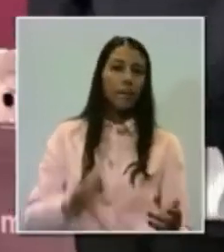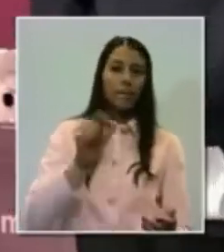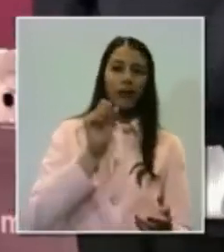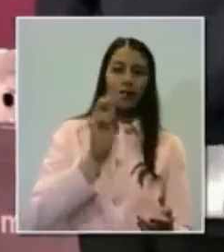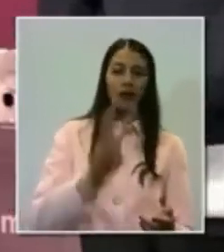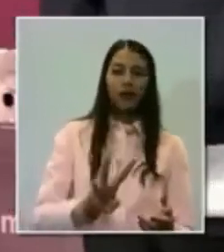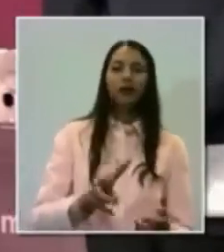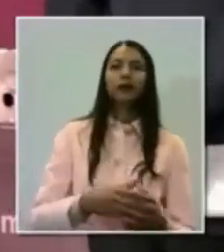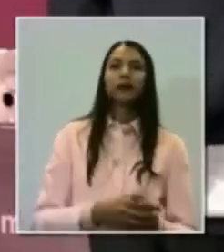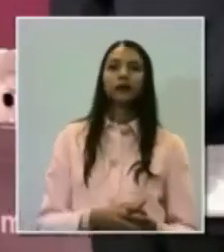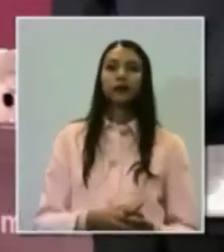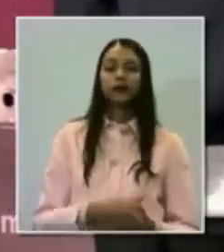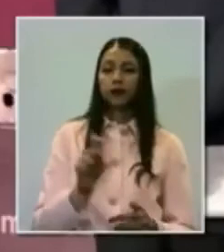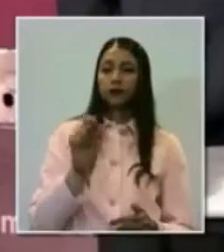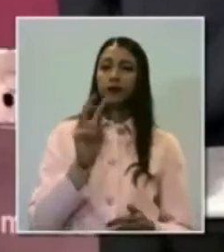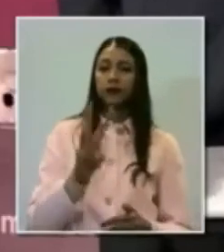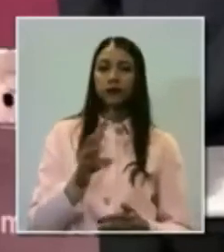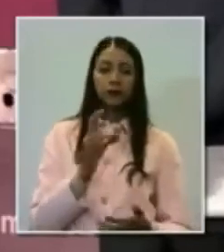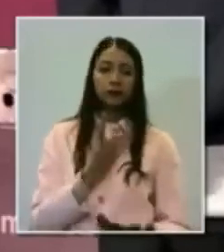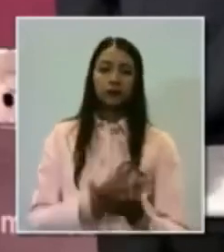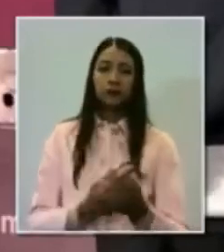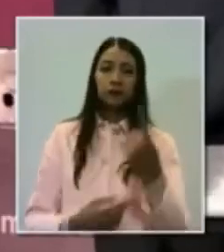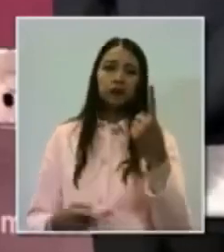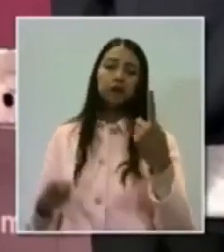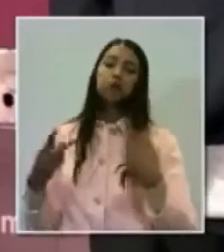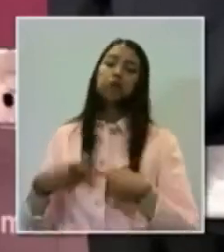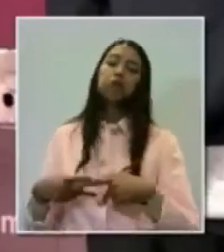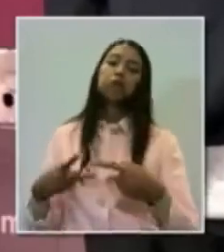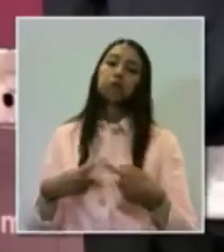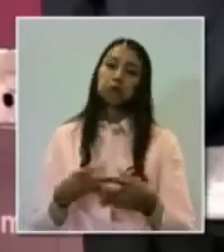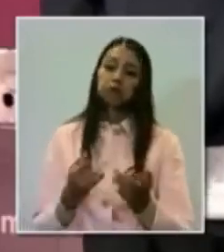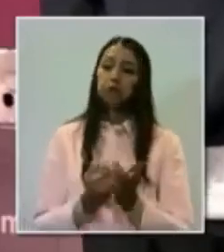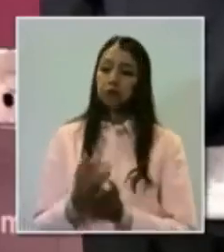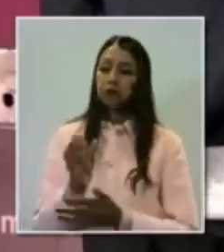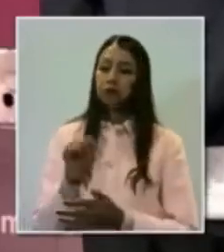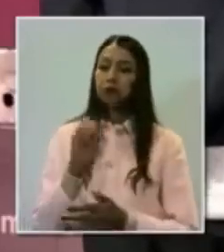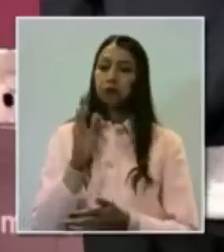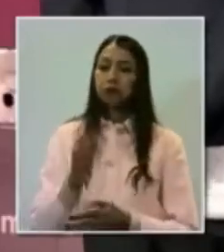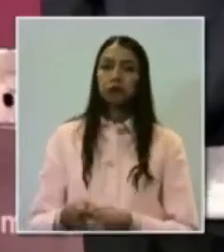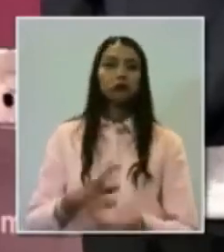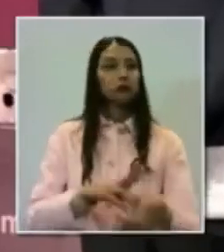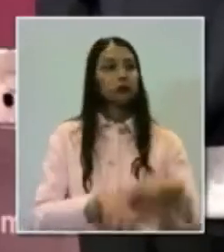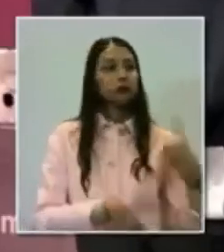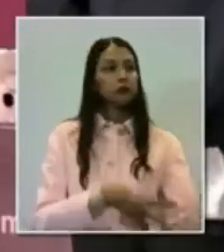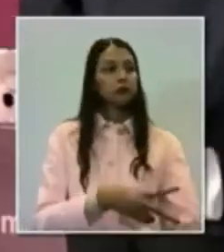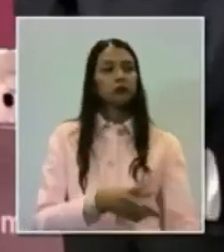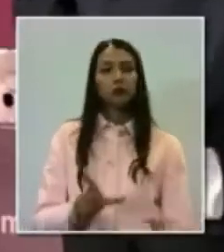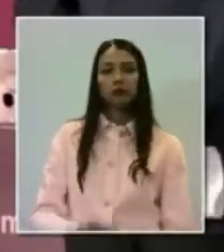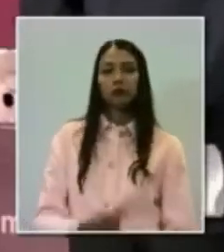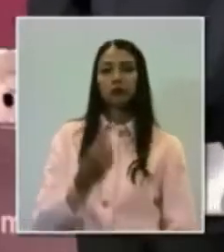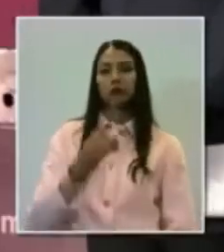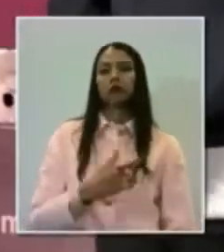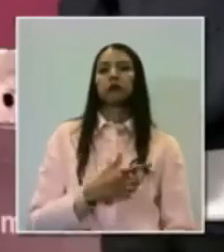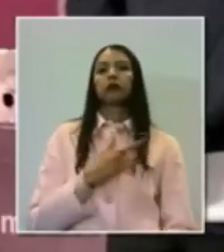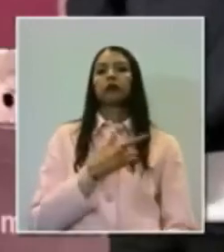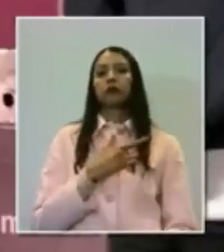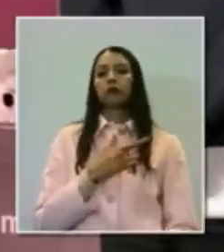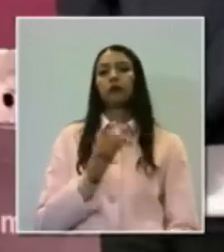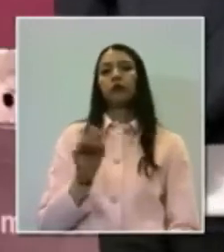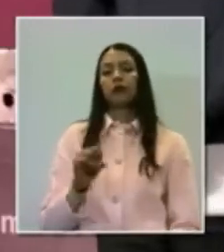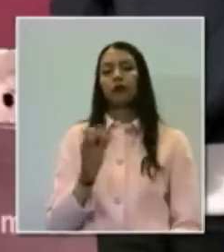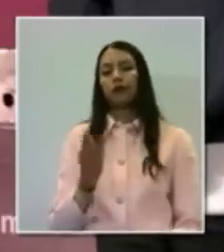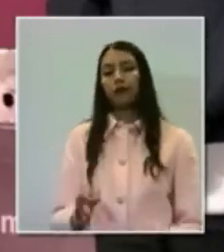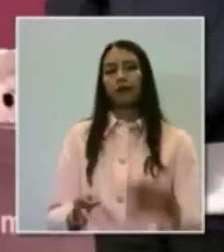23, asignamos los 23 y solamente una persona accedió, solamente una persona tuvo la sensibilidad de cubrir